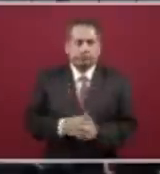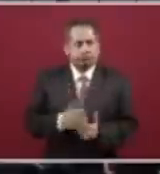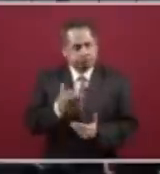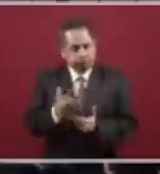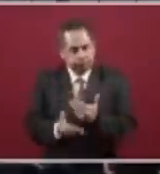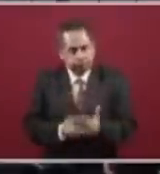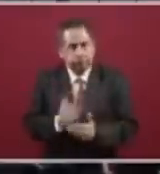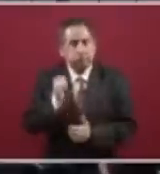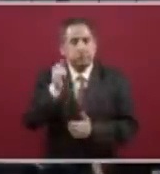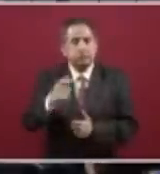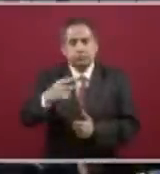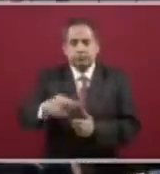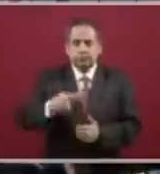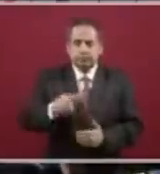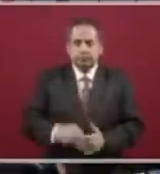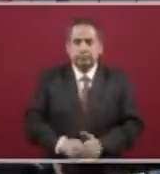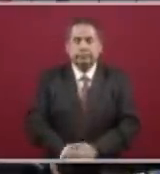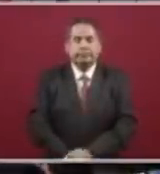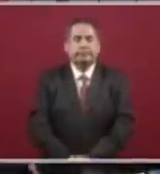para cualquier pregunta